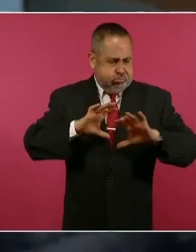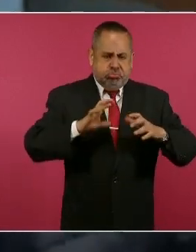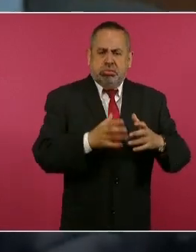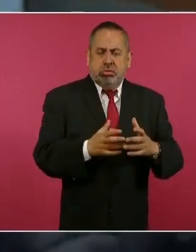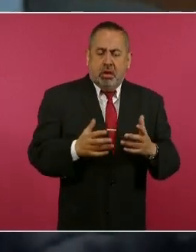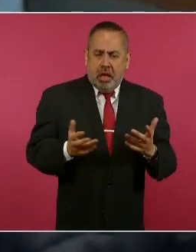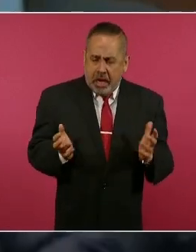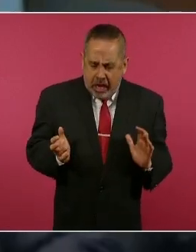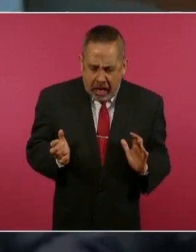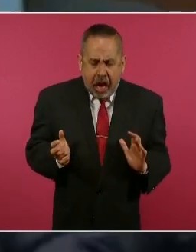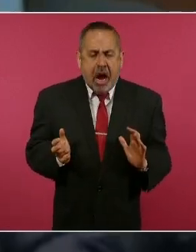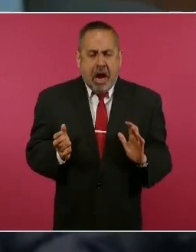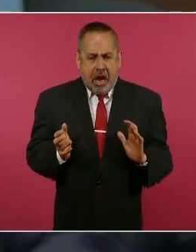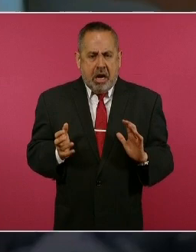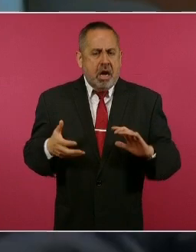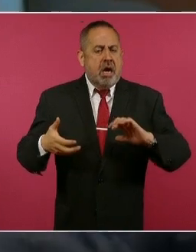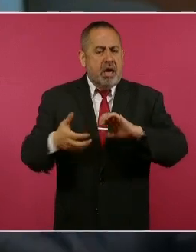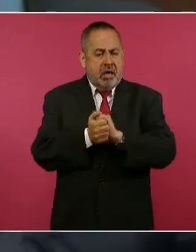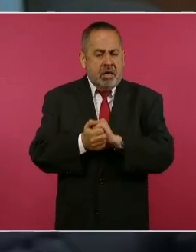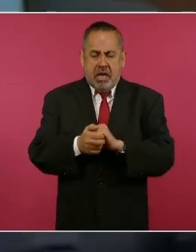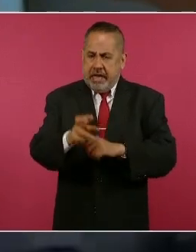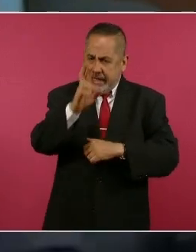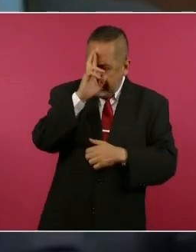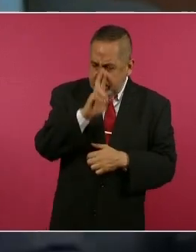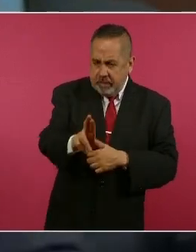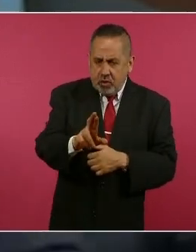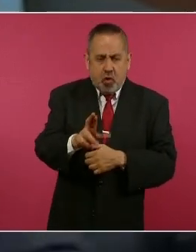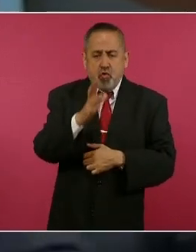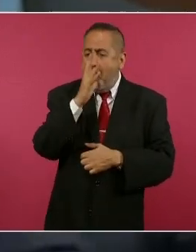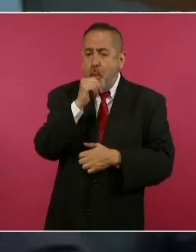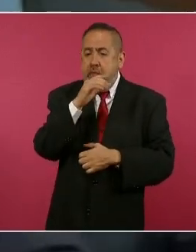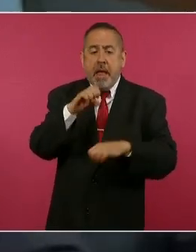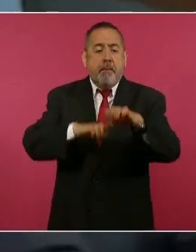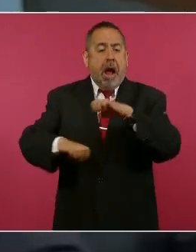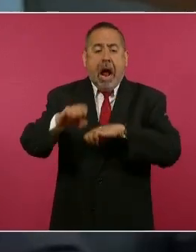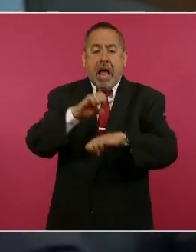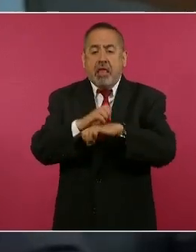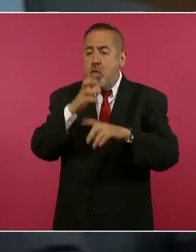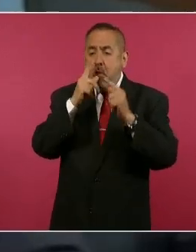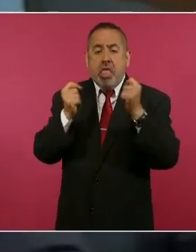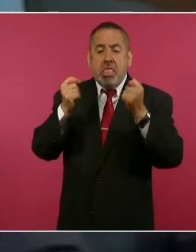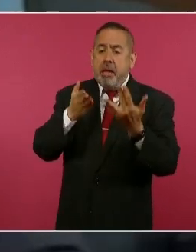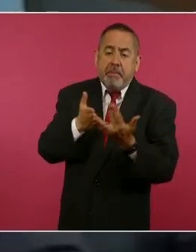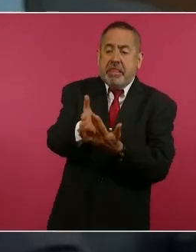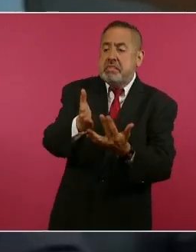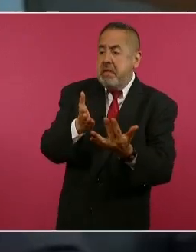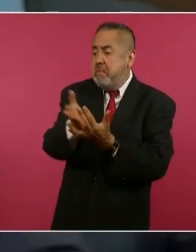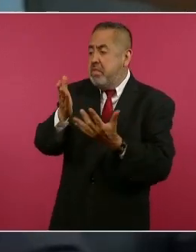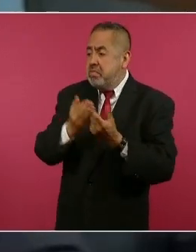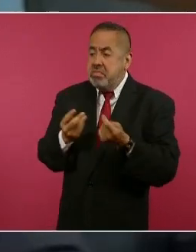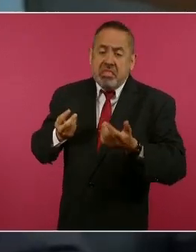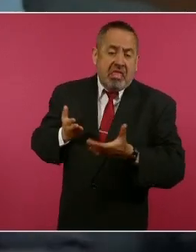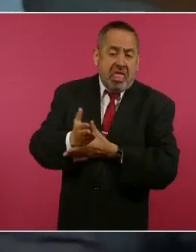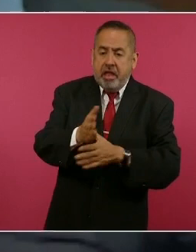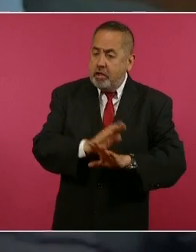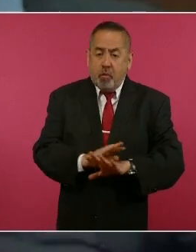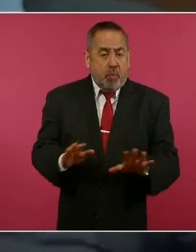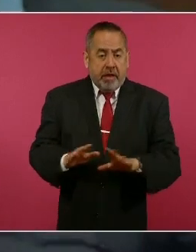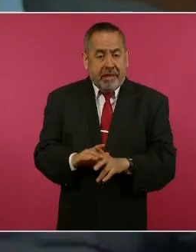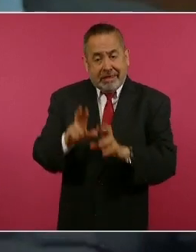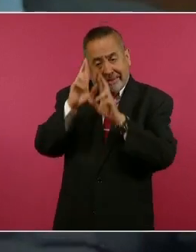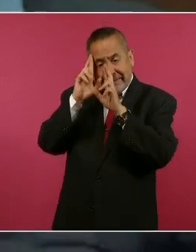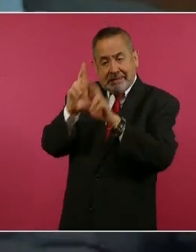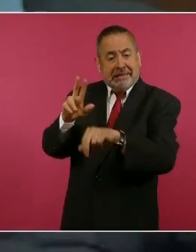plena, del pleno respeto de la inviolabilidad de los locales de las misiones diplomáticas. Rechazó